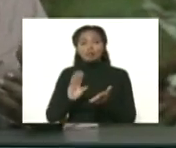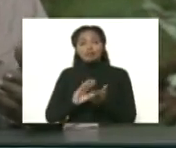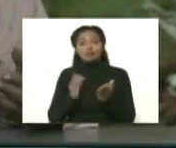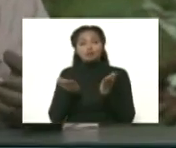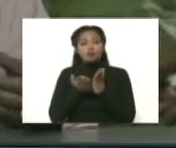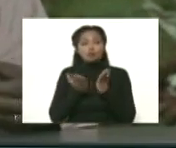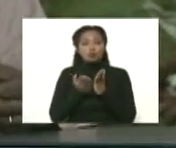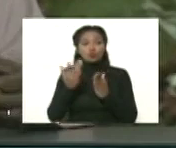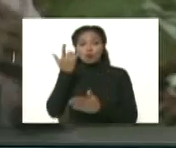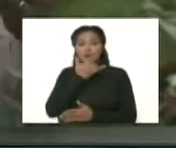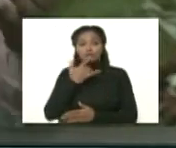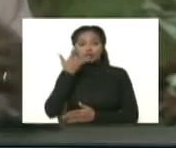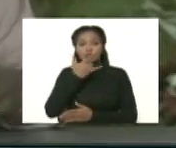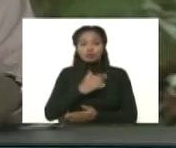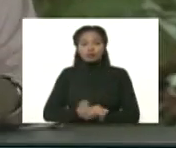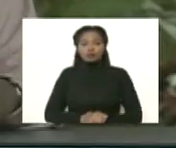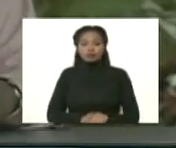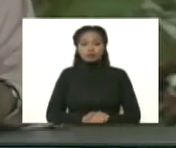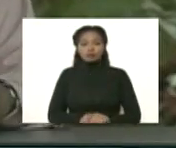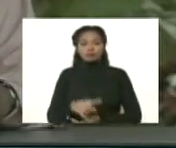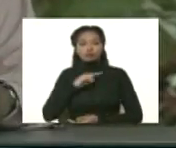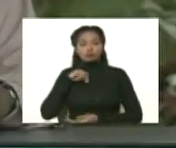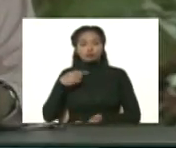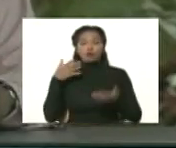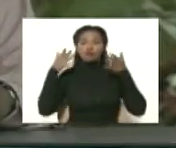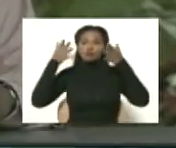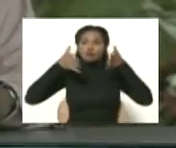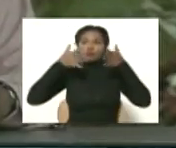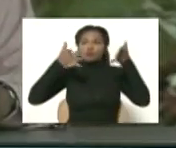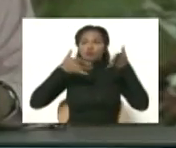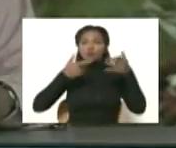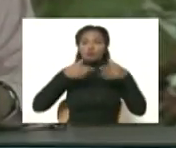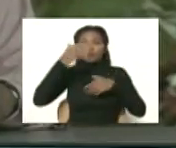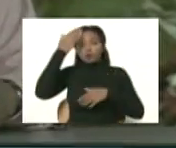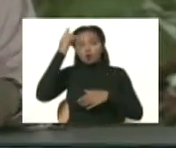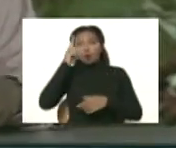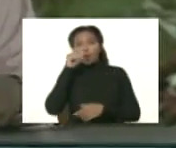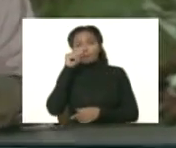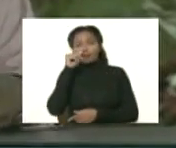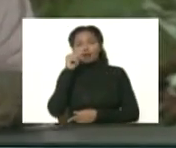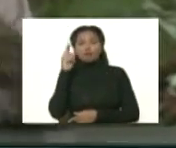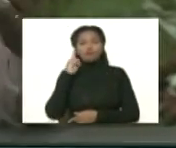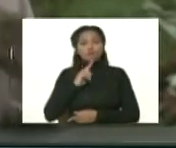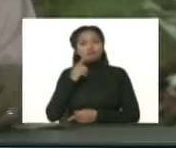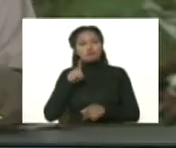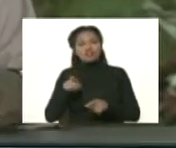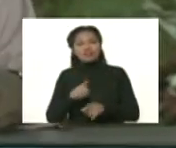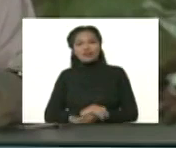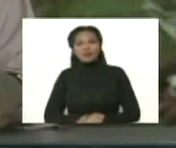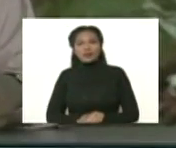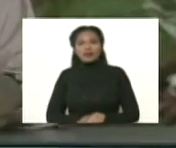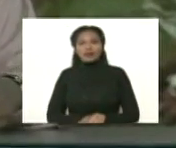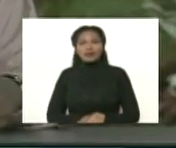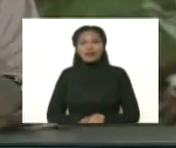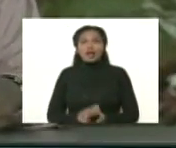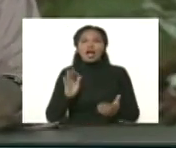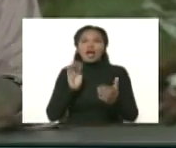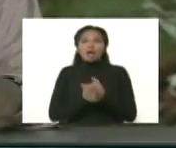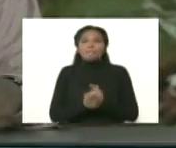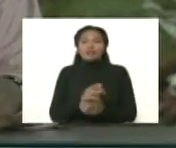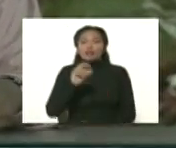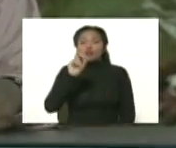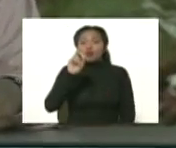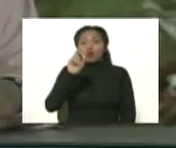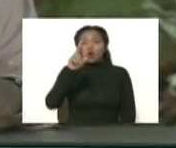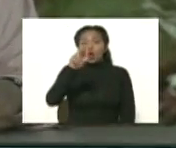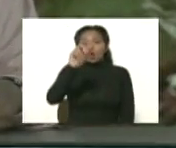Estudios Africanos, a la cual está formando parte, está Reinaldo Bolívar al frente, y está la compatriota Roraima